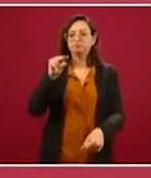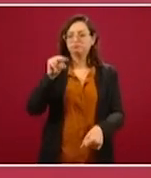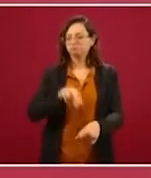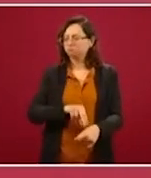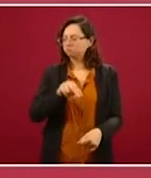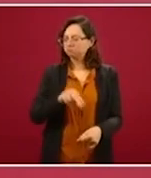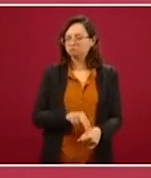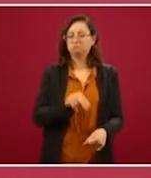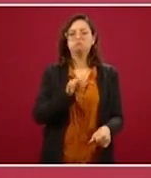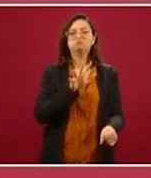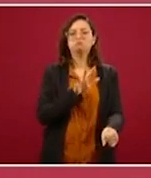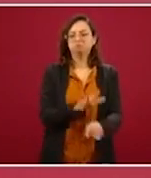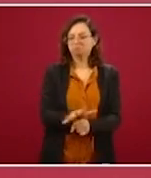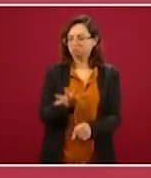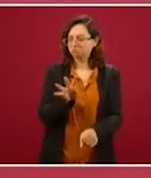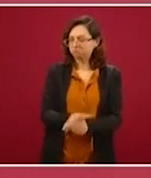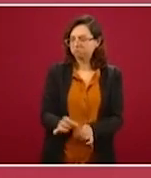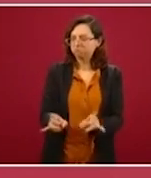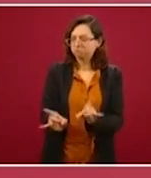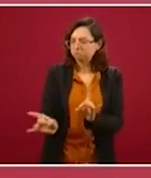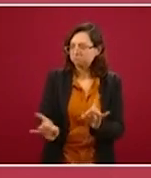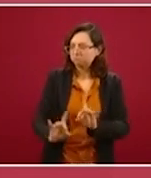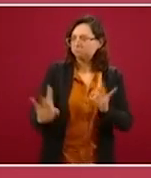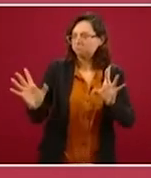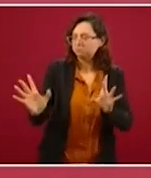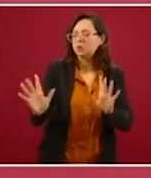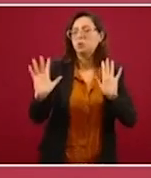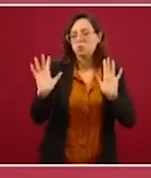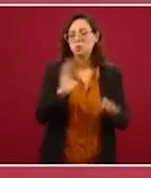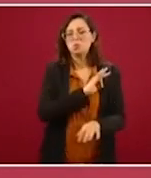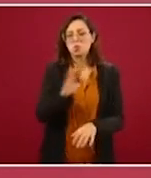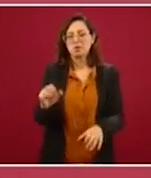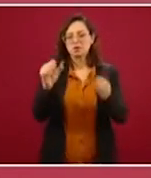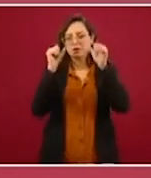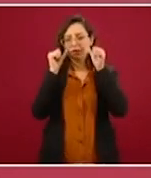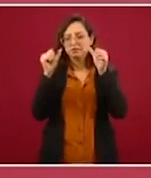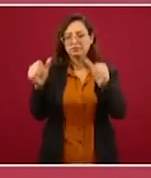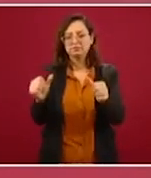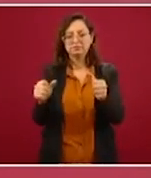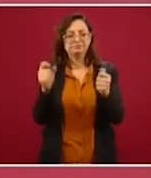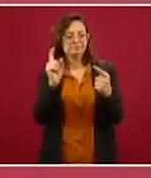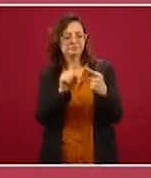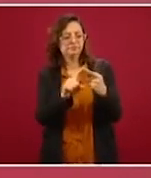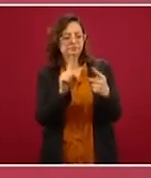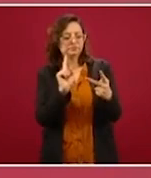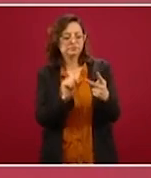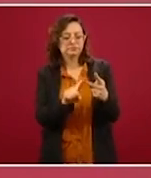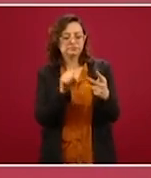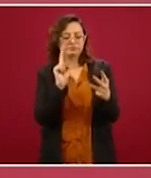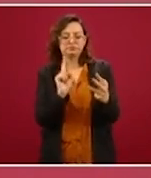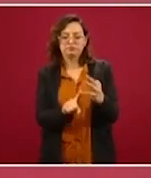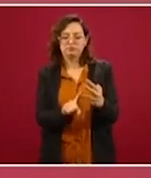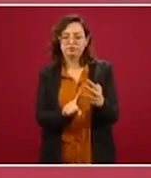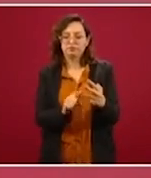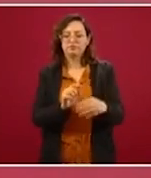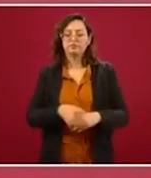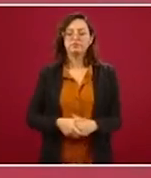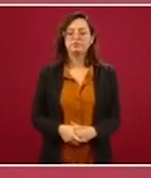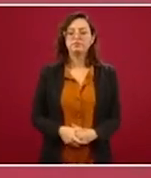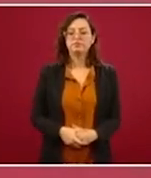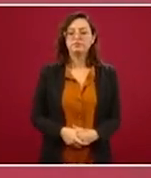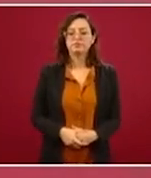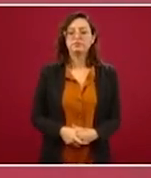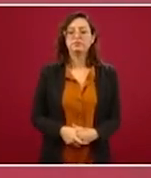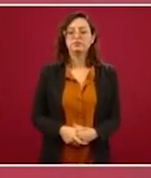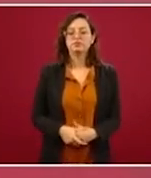para enfrentar esta situación. Esos tres elementos. Y